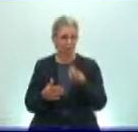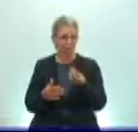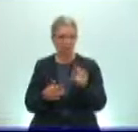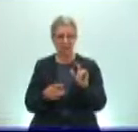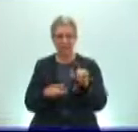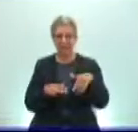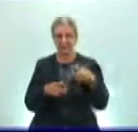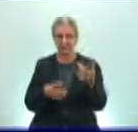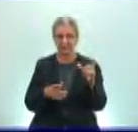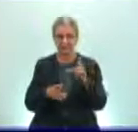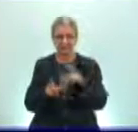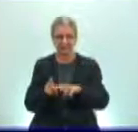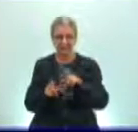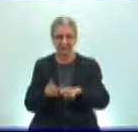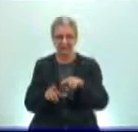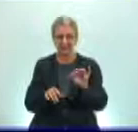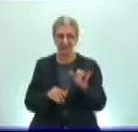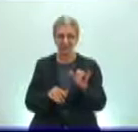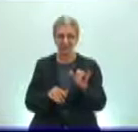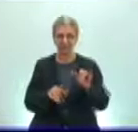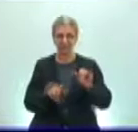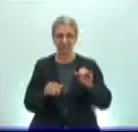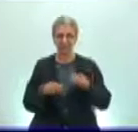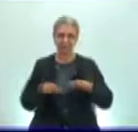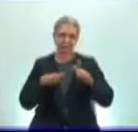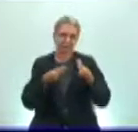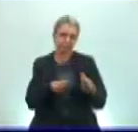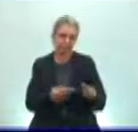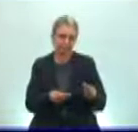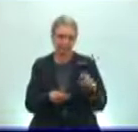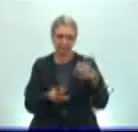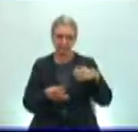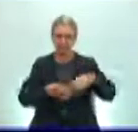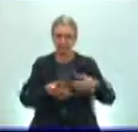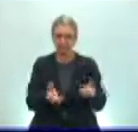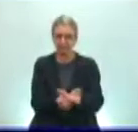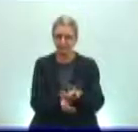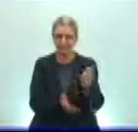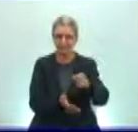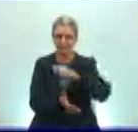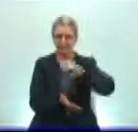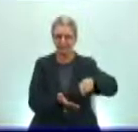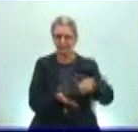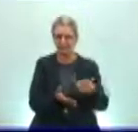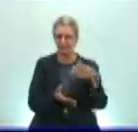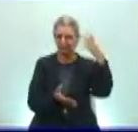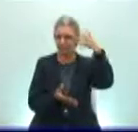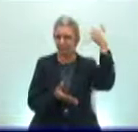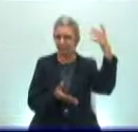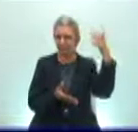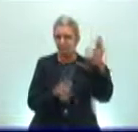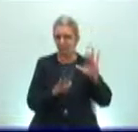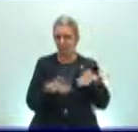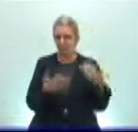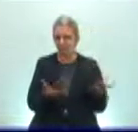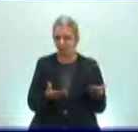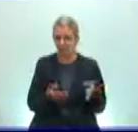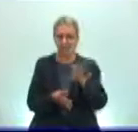URSS encargaron a la Comisión de Planificación del Estado la elaboración del cuarto plan